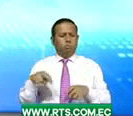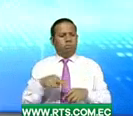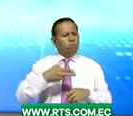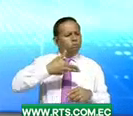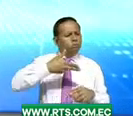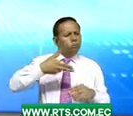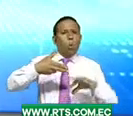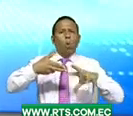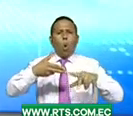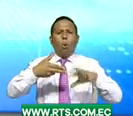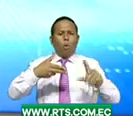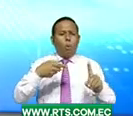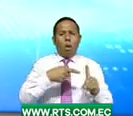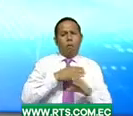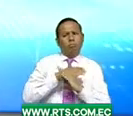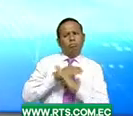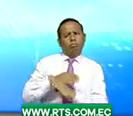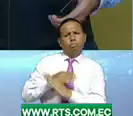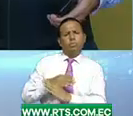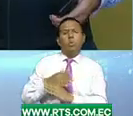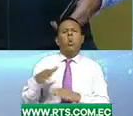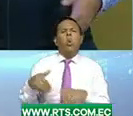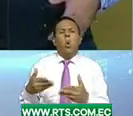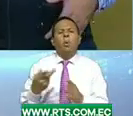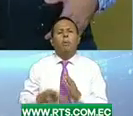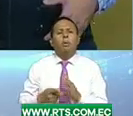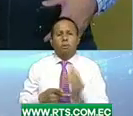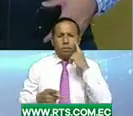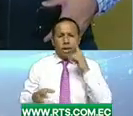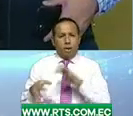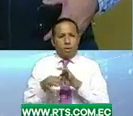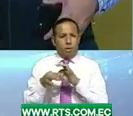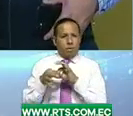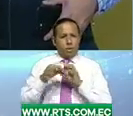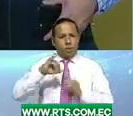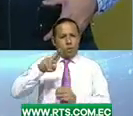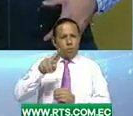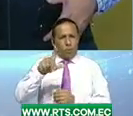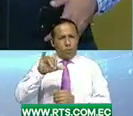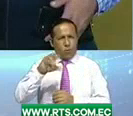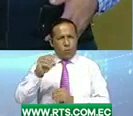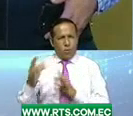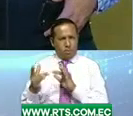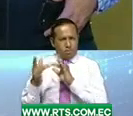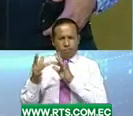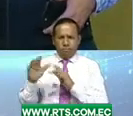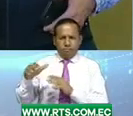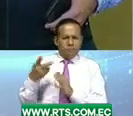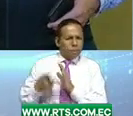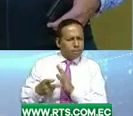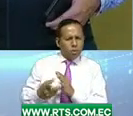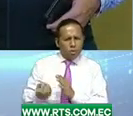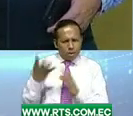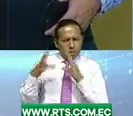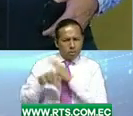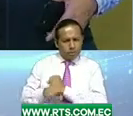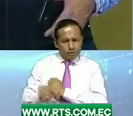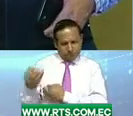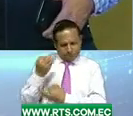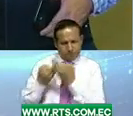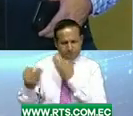lamentable suceso, nos enlazamos con nuestro compañero Julio César Saona. Julio César, por favor, coméntanos. Buenas noches.